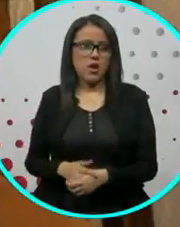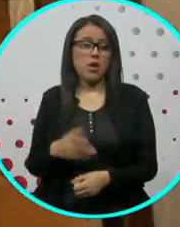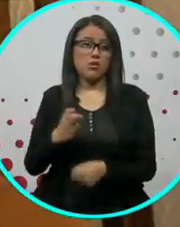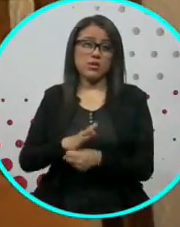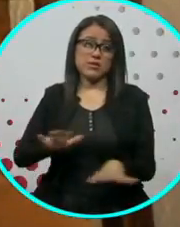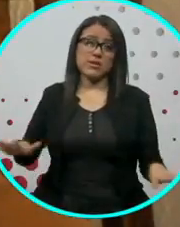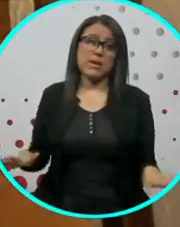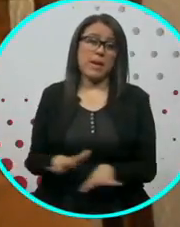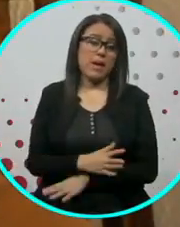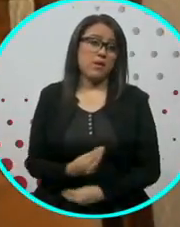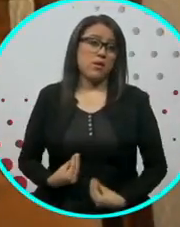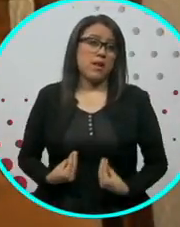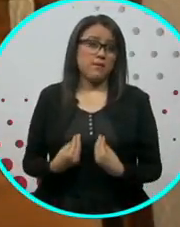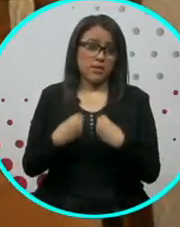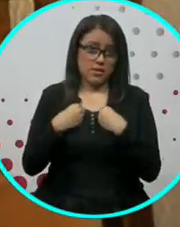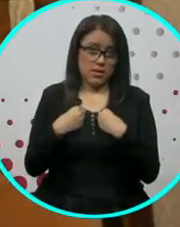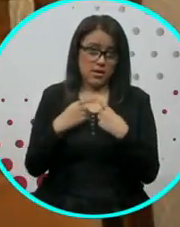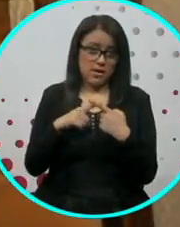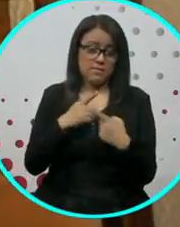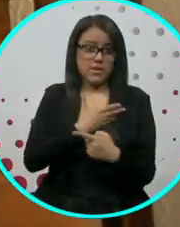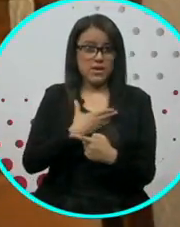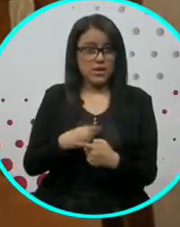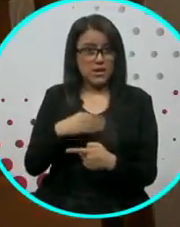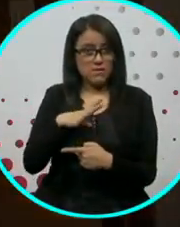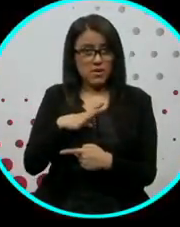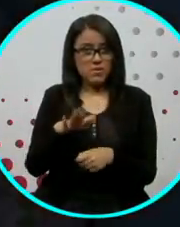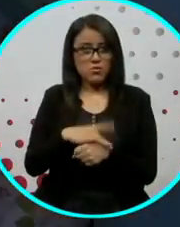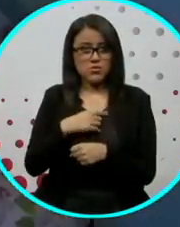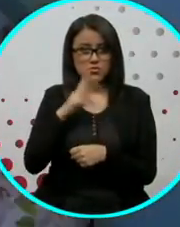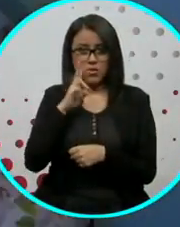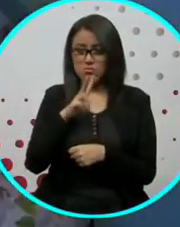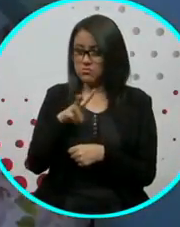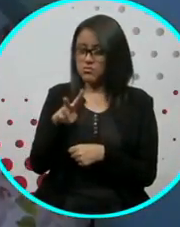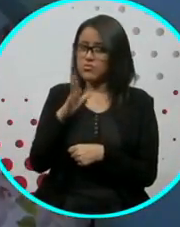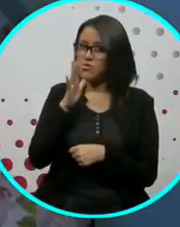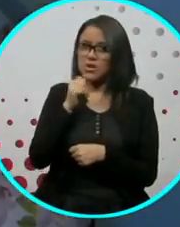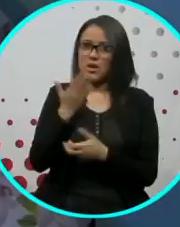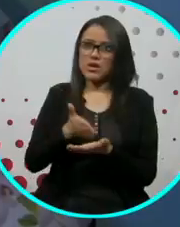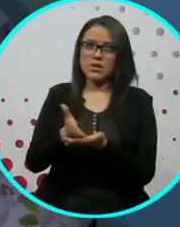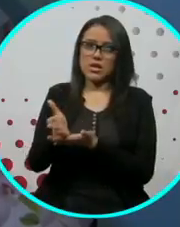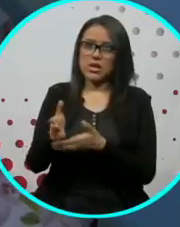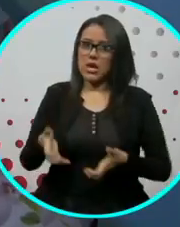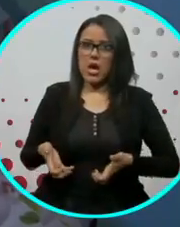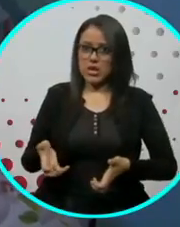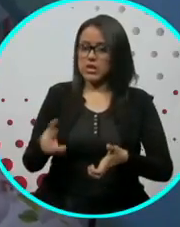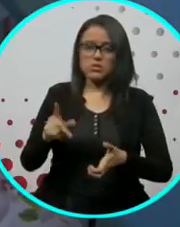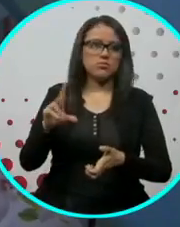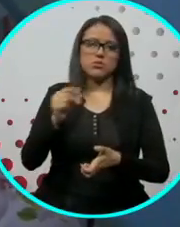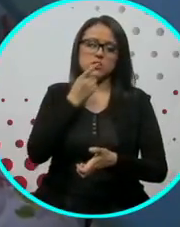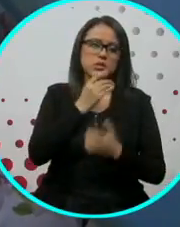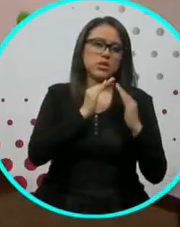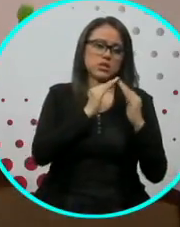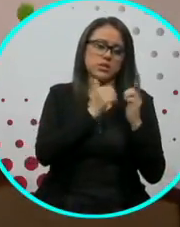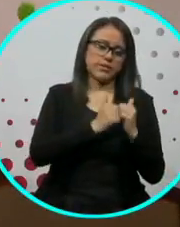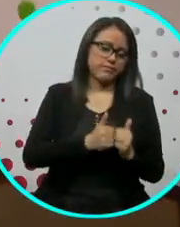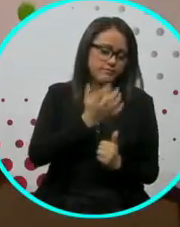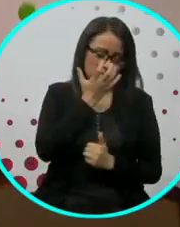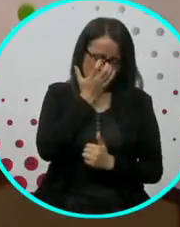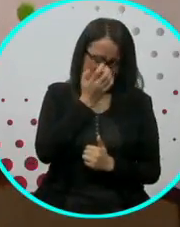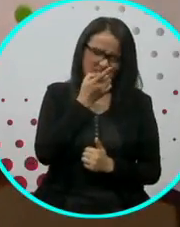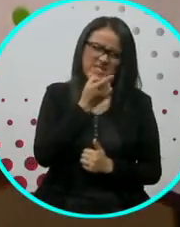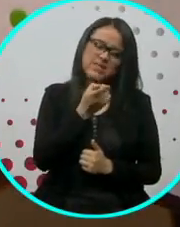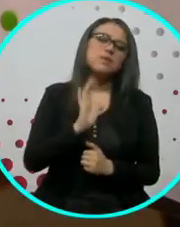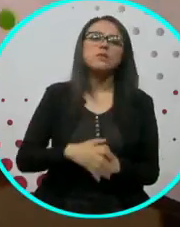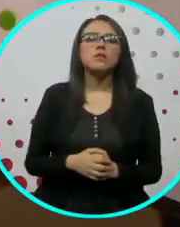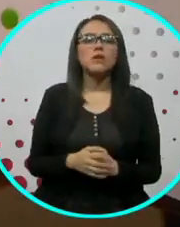vida a todos. A mi hija, pues, su aspecto, que no quiere salir. Que si el juez ya le fijó una